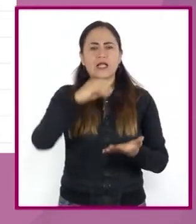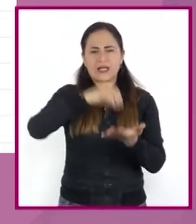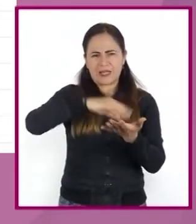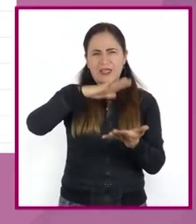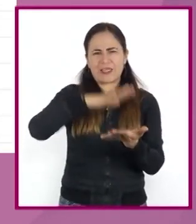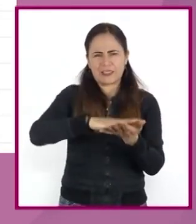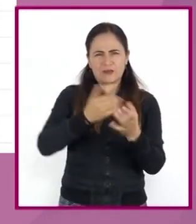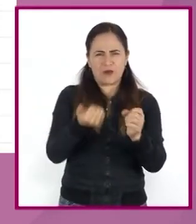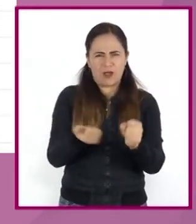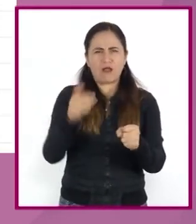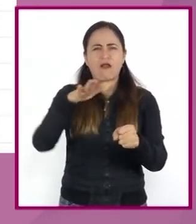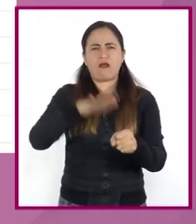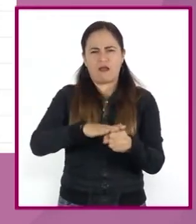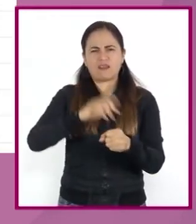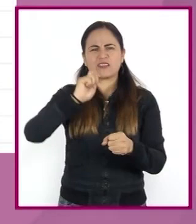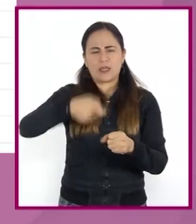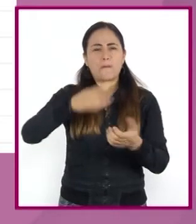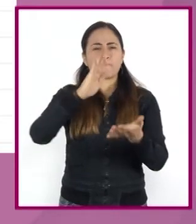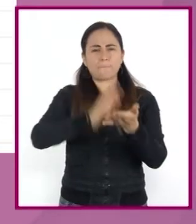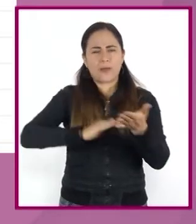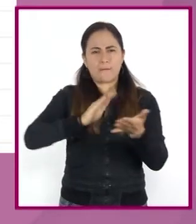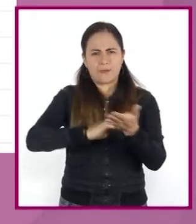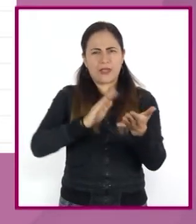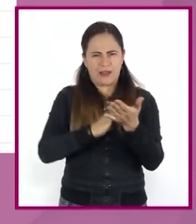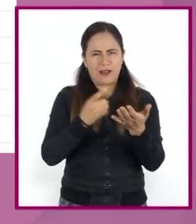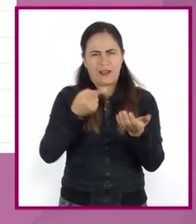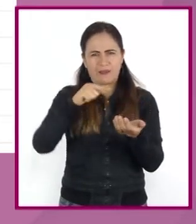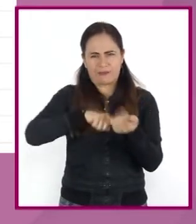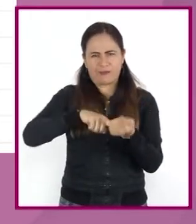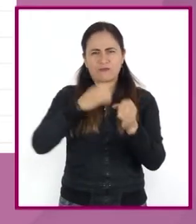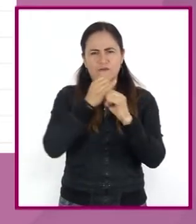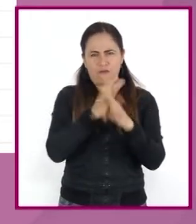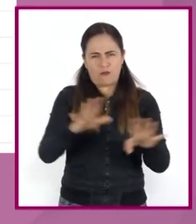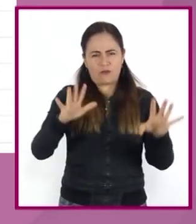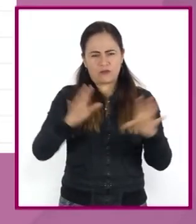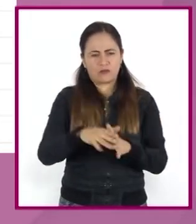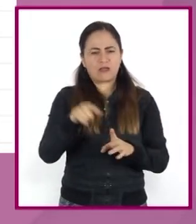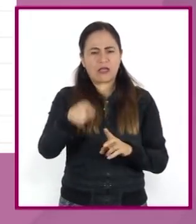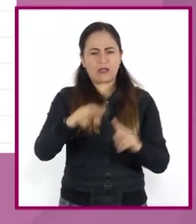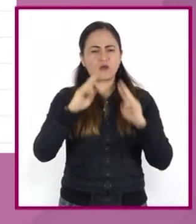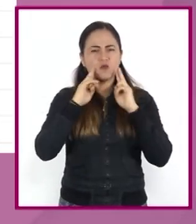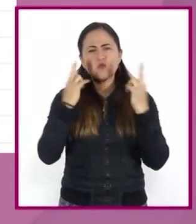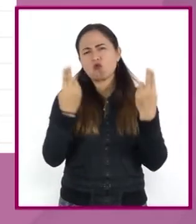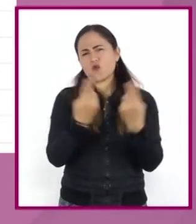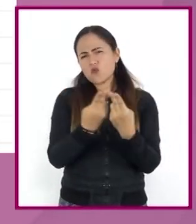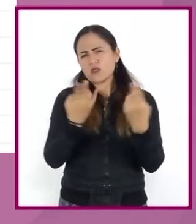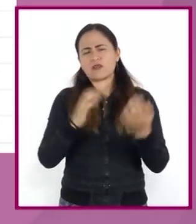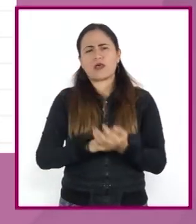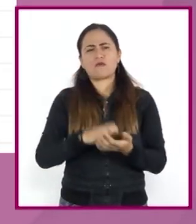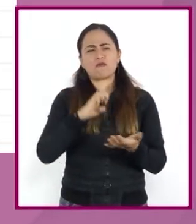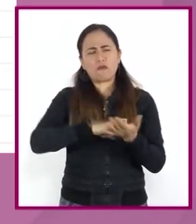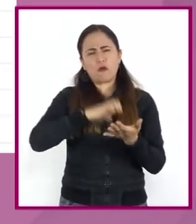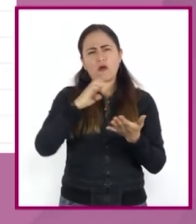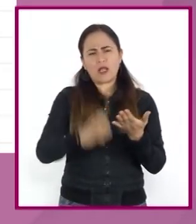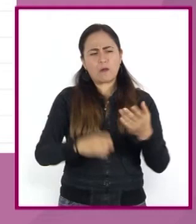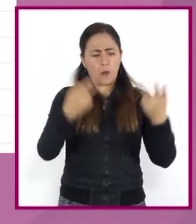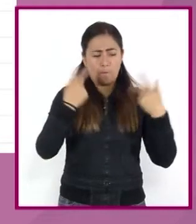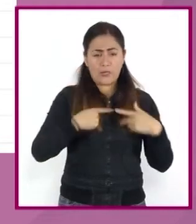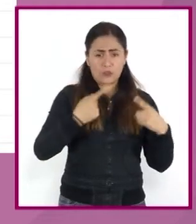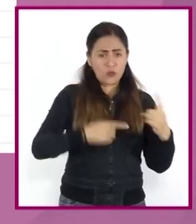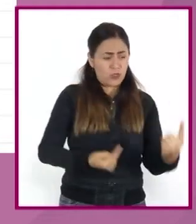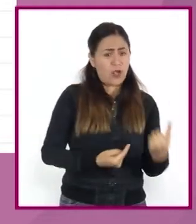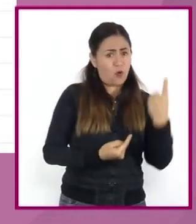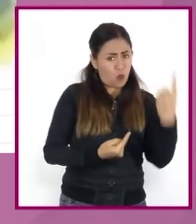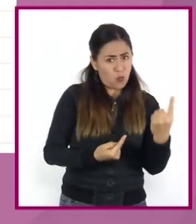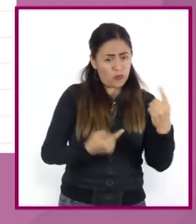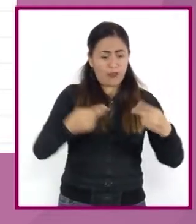administrativo es un documento que contiene información relacionada con una unidad. Puede ser una persona, un